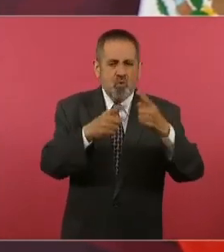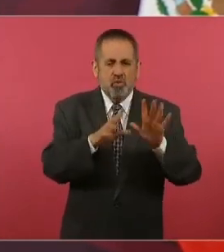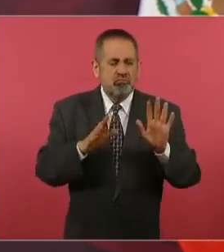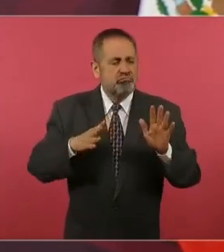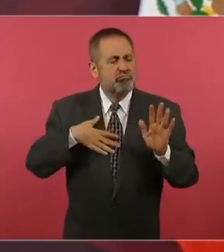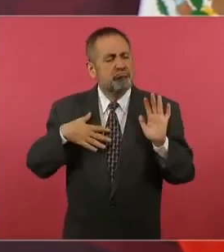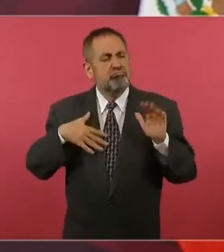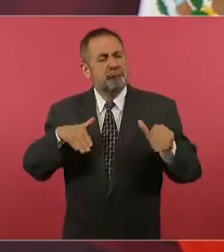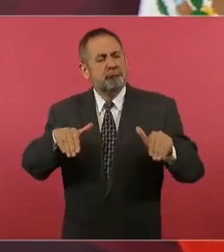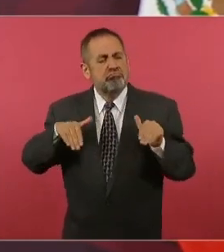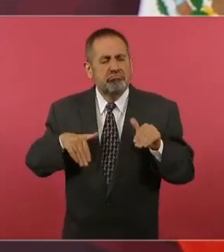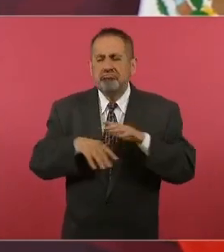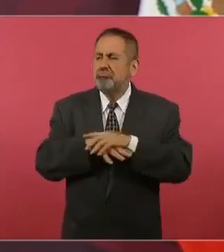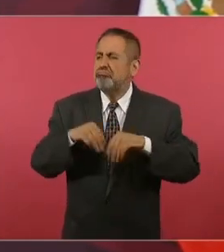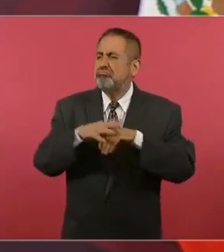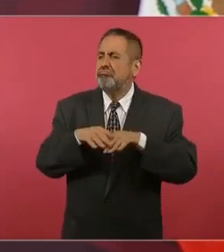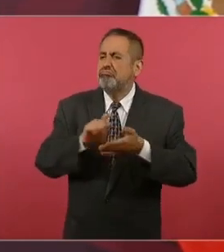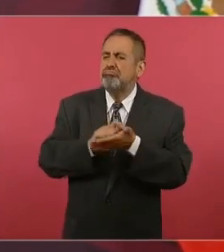independiente,